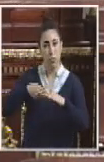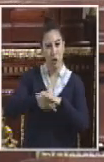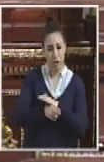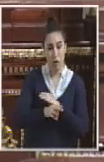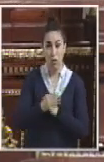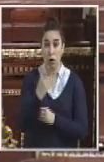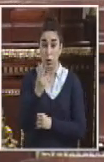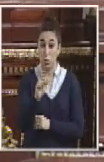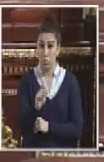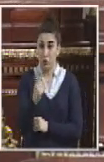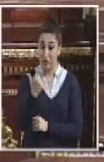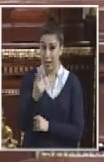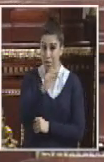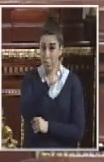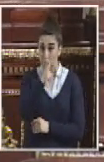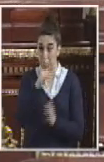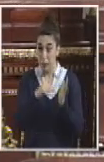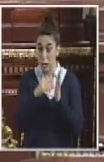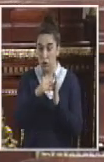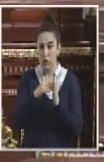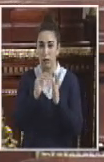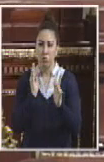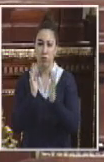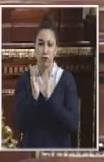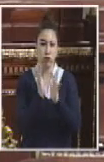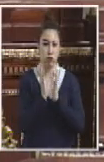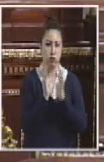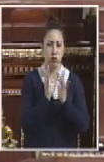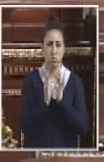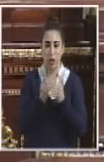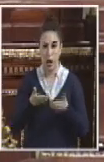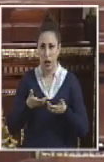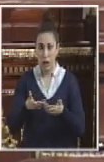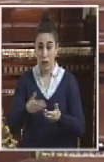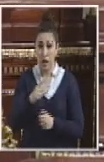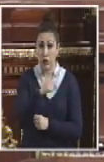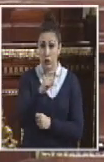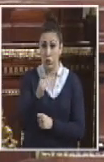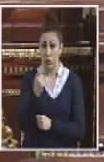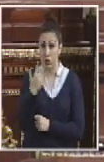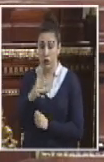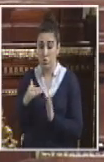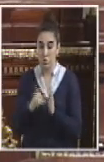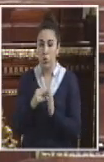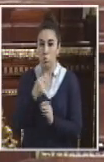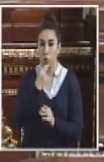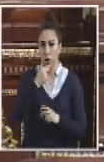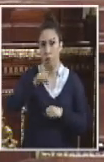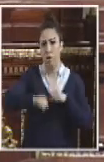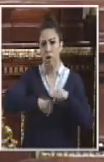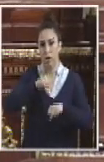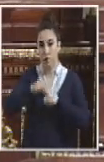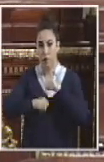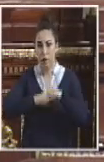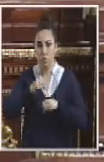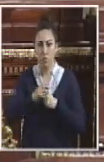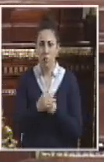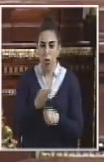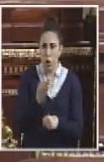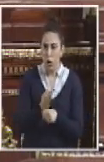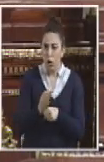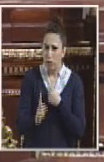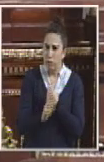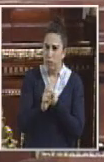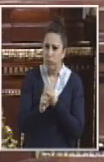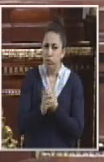4.7 millones caminan por la calle y solo 110,000 usan la bicicleta. El problema que